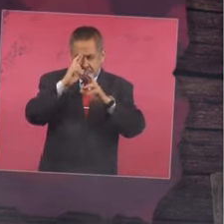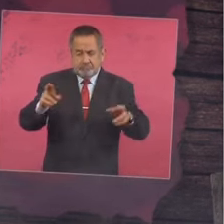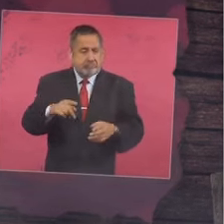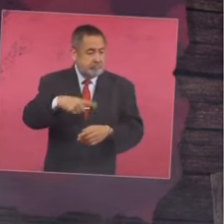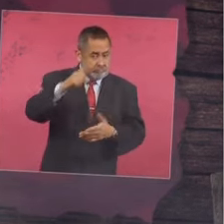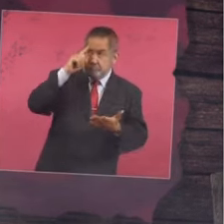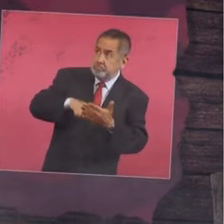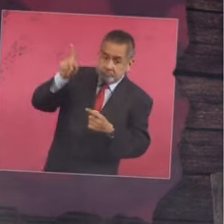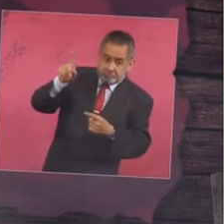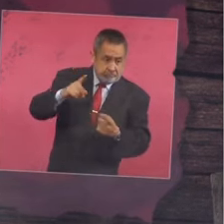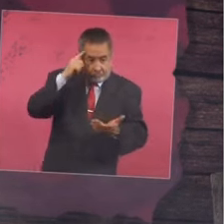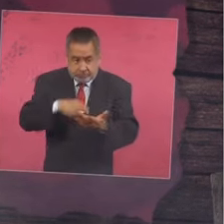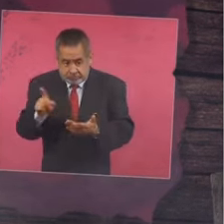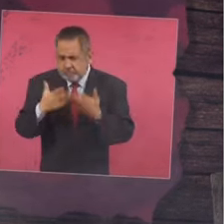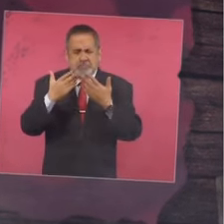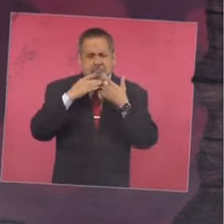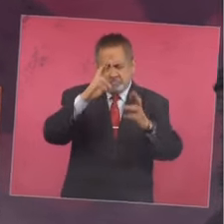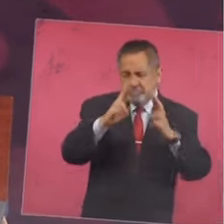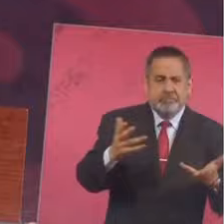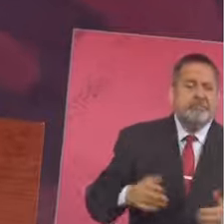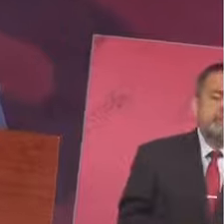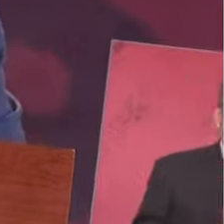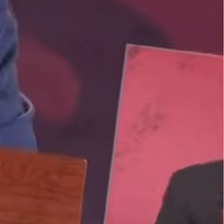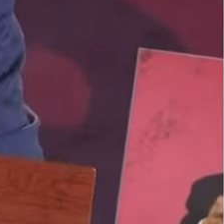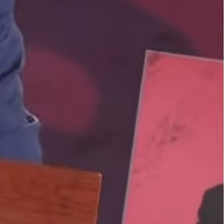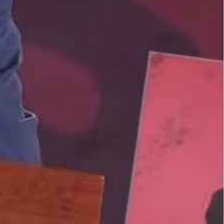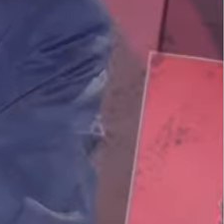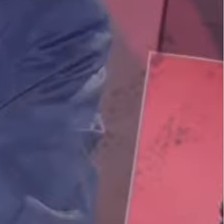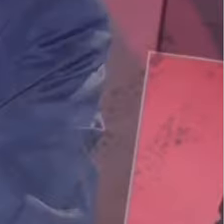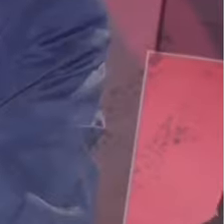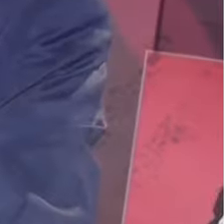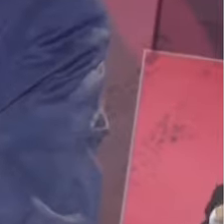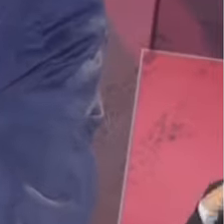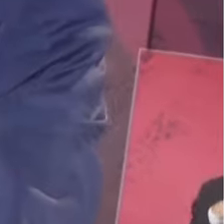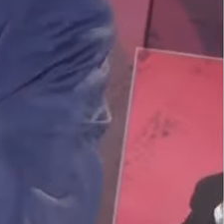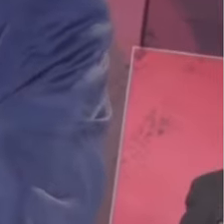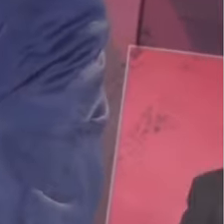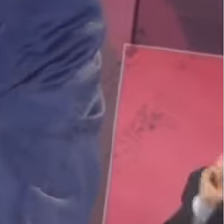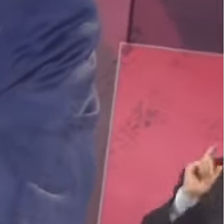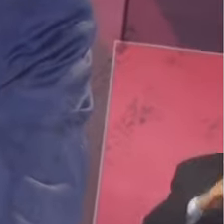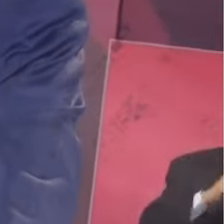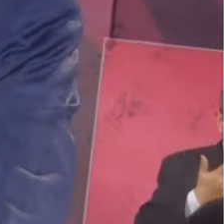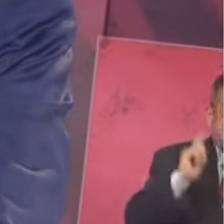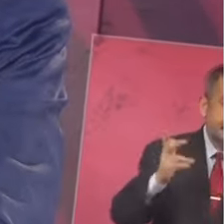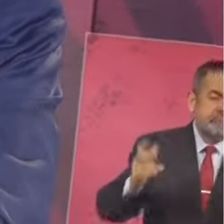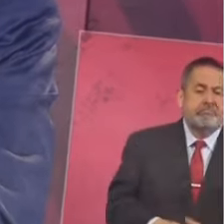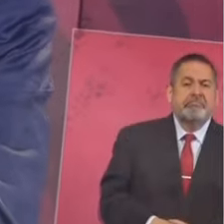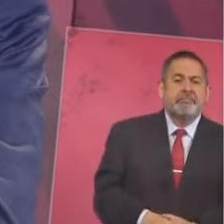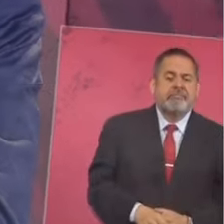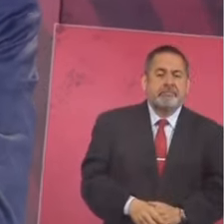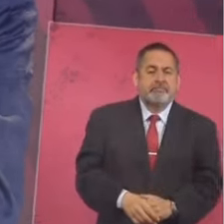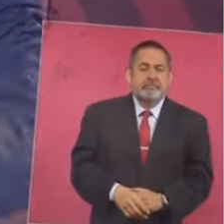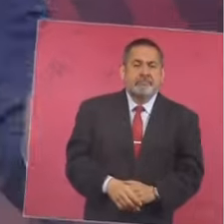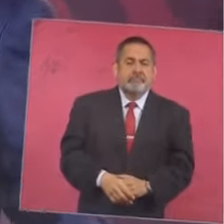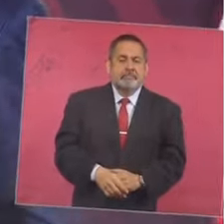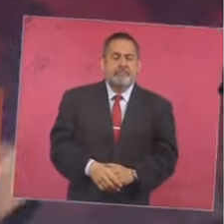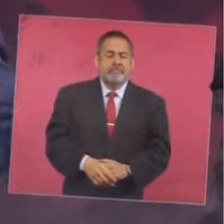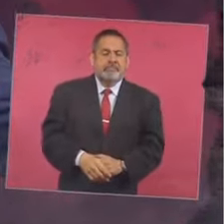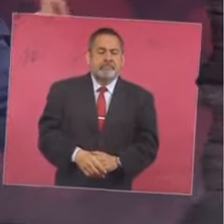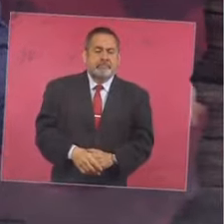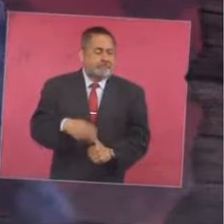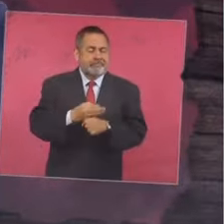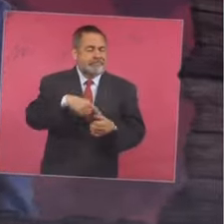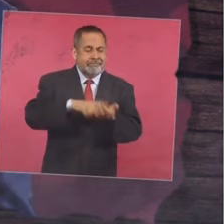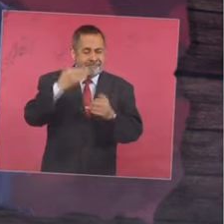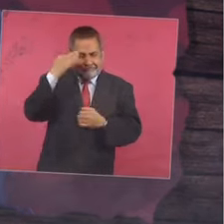de creyentes y de no creyentes. Y eso es el Estado laico. Libertad religiosa. Nada más que por